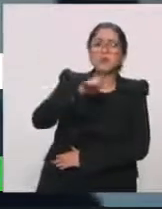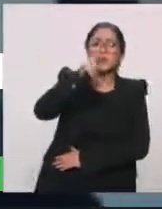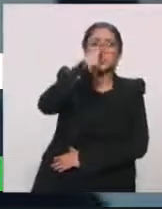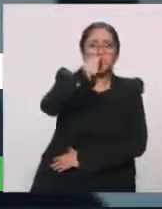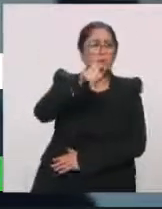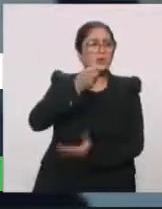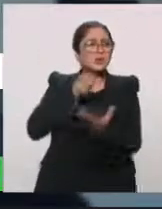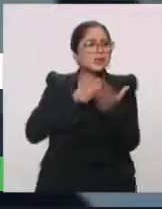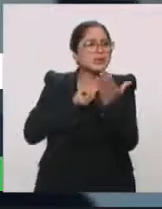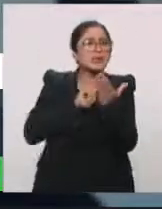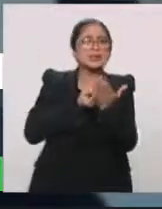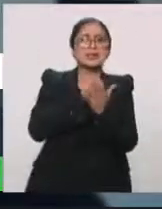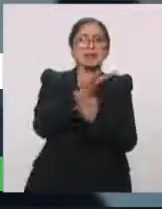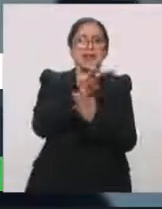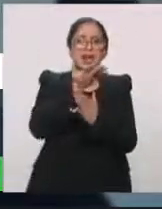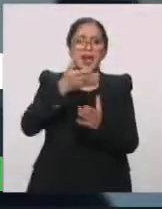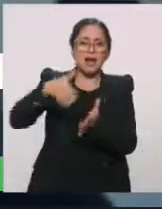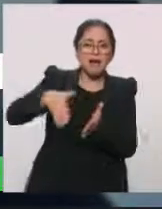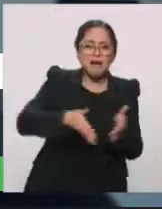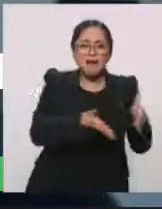de las carreteras o